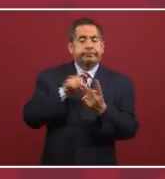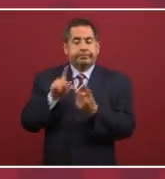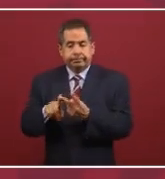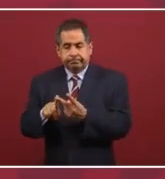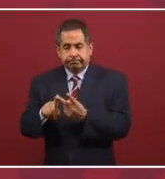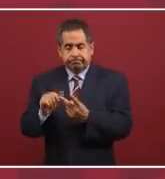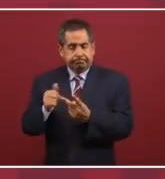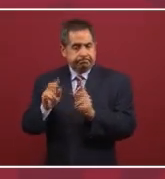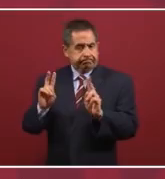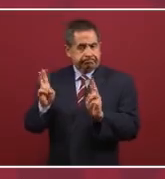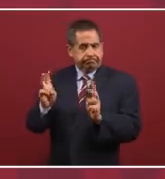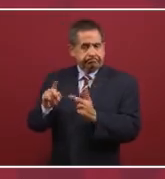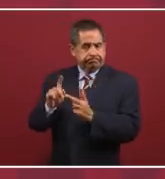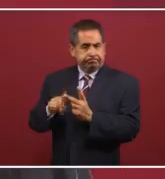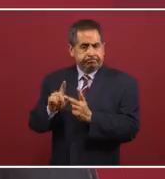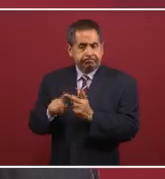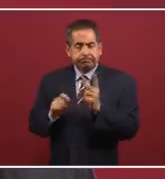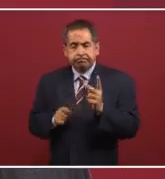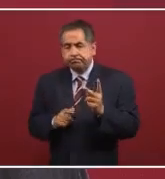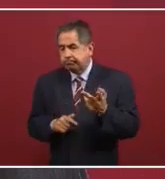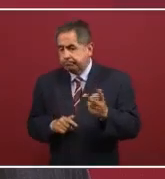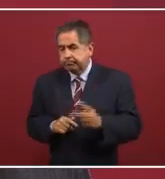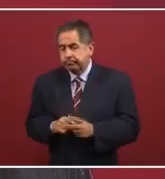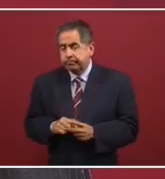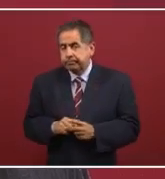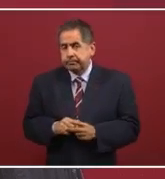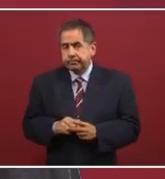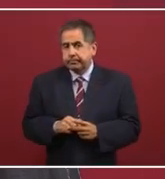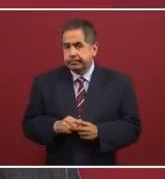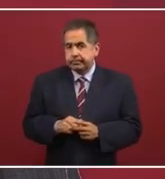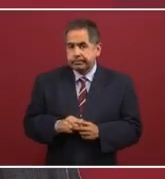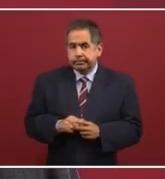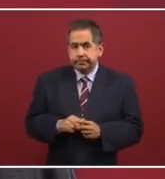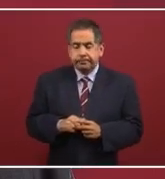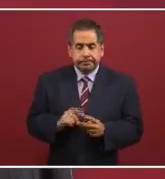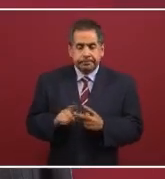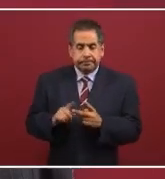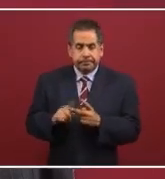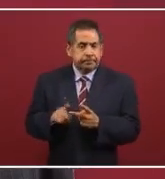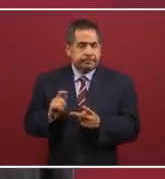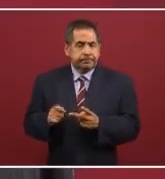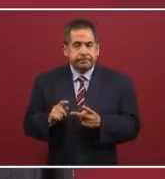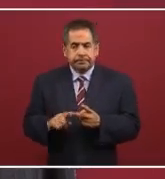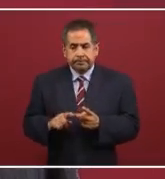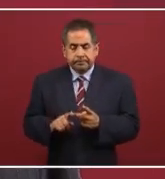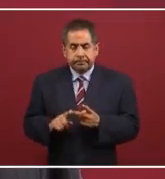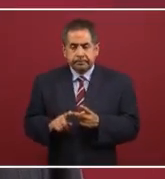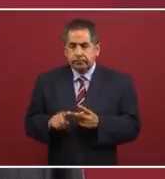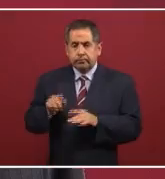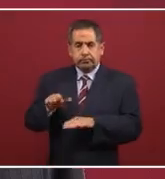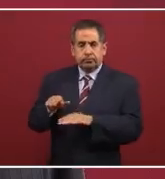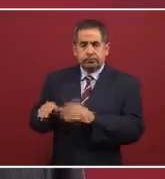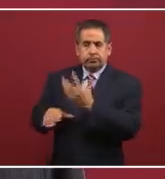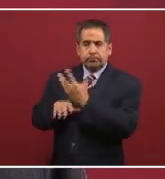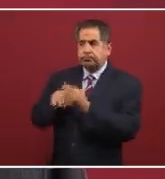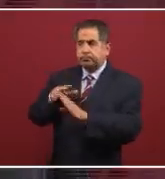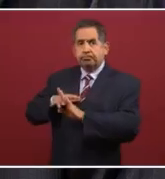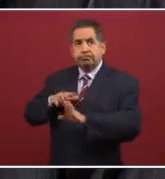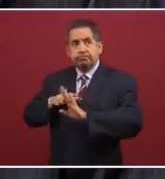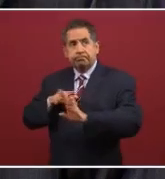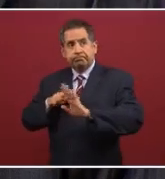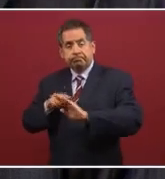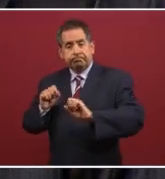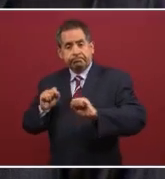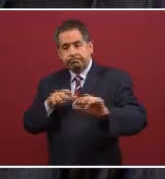tema, que es el fenómeno migratorio. Y